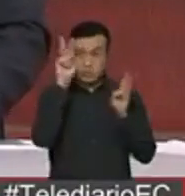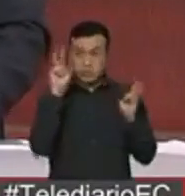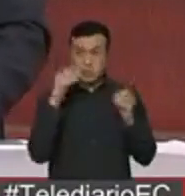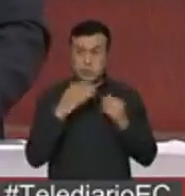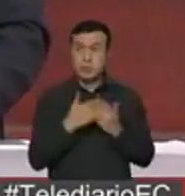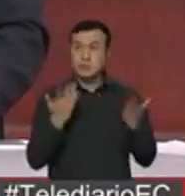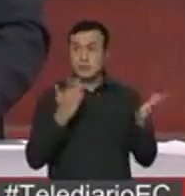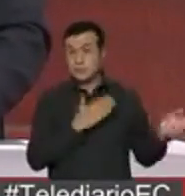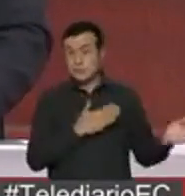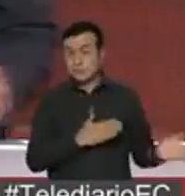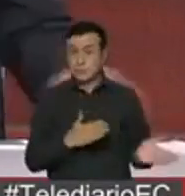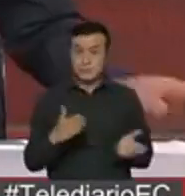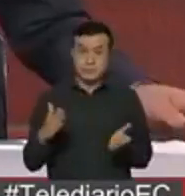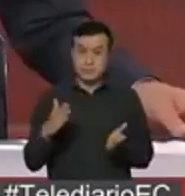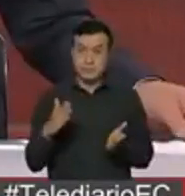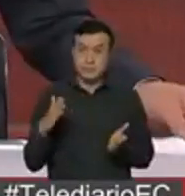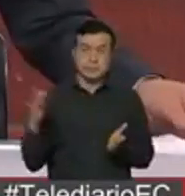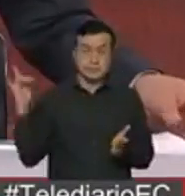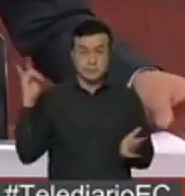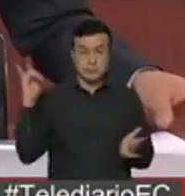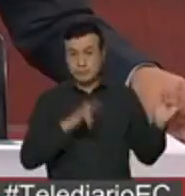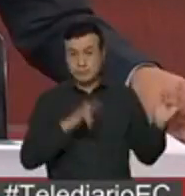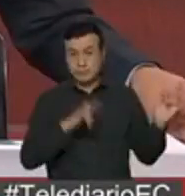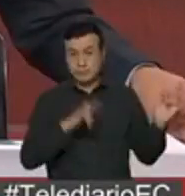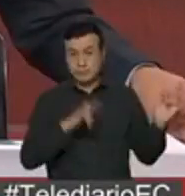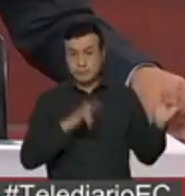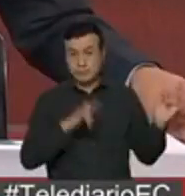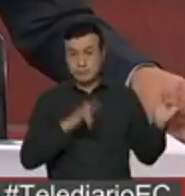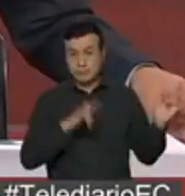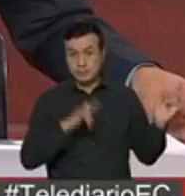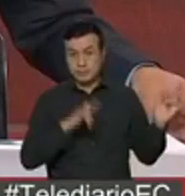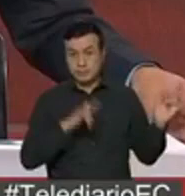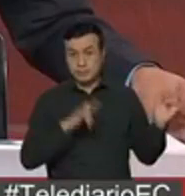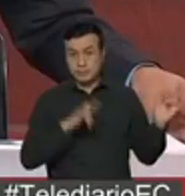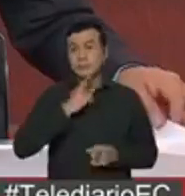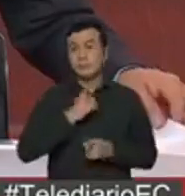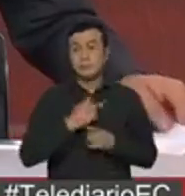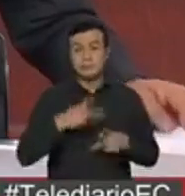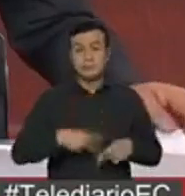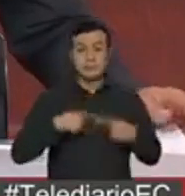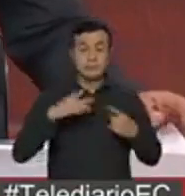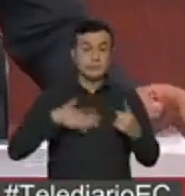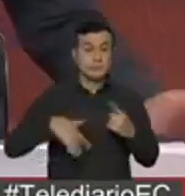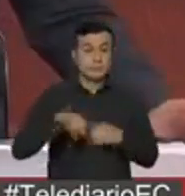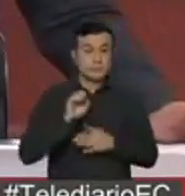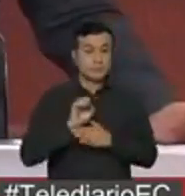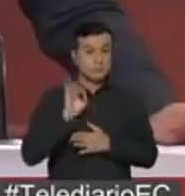que hay en torno al sector aéreo frente a esta realidad que se está viviendo en el país por la presencia del COVID-19.